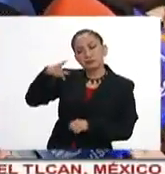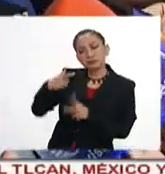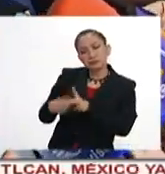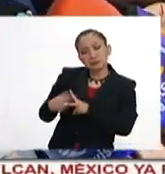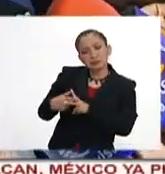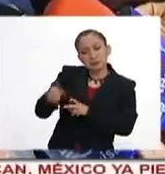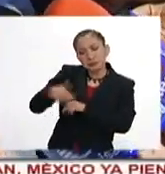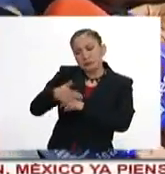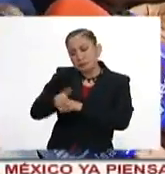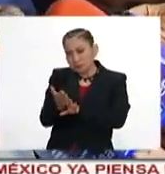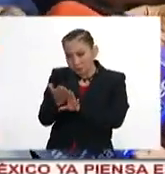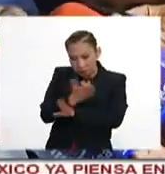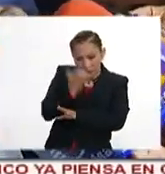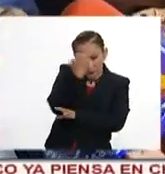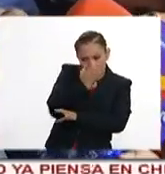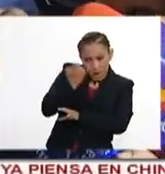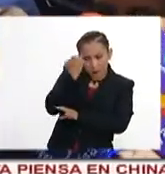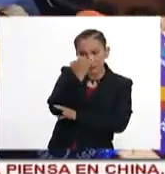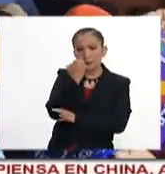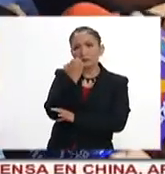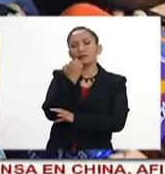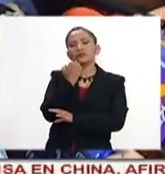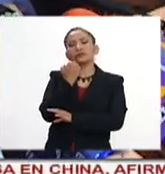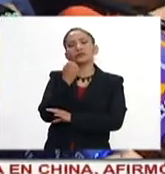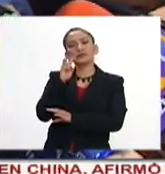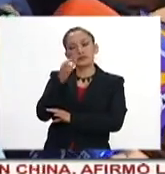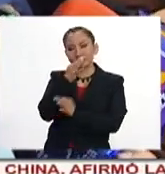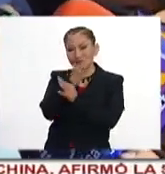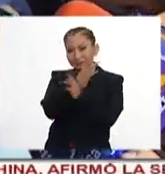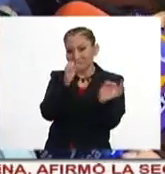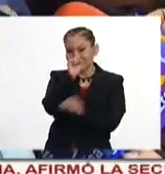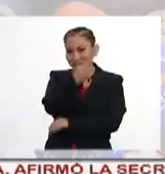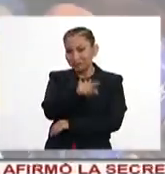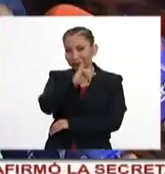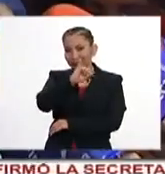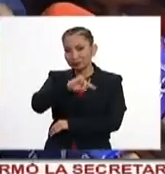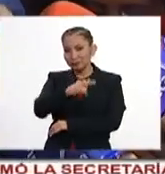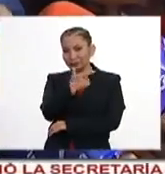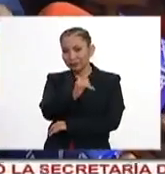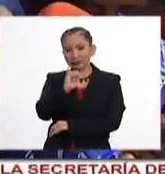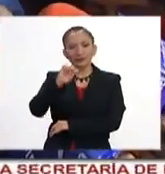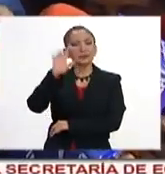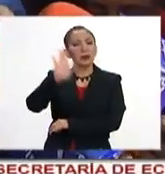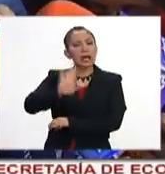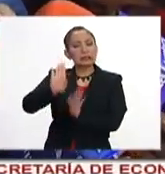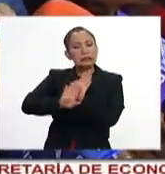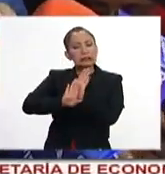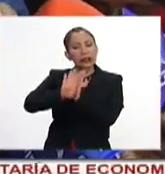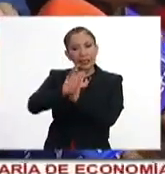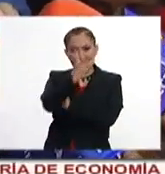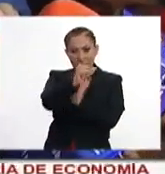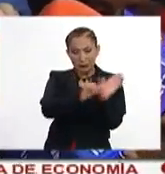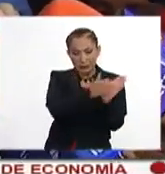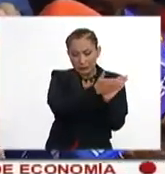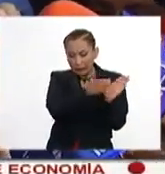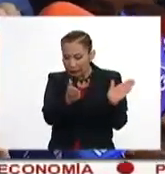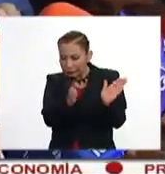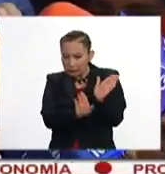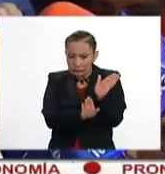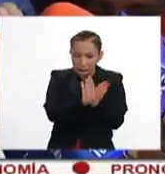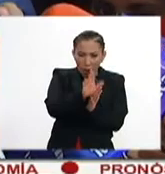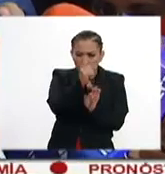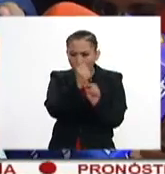indicadores tempranos que da a conocer el propio INEGI, parecía que el crecimiento en el primer trimestre se habría